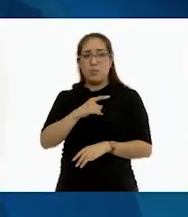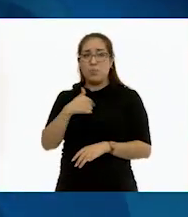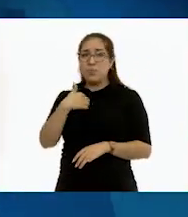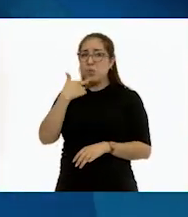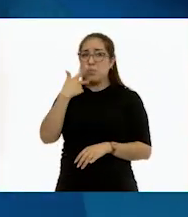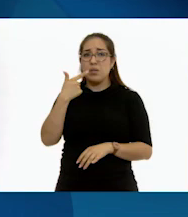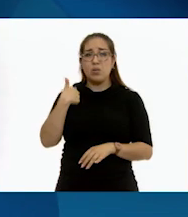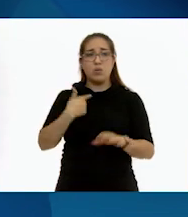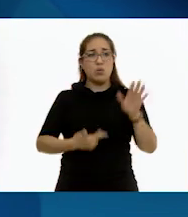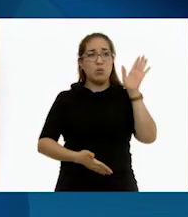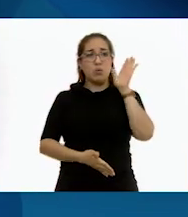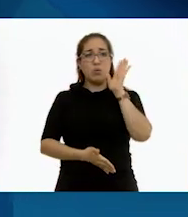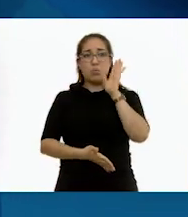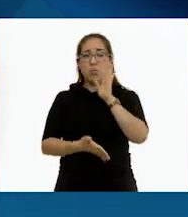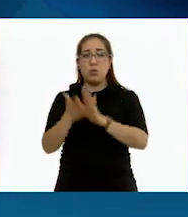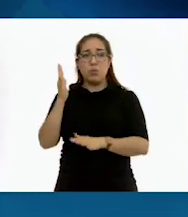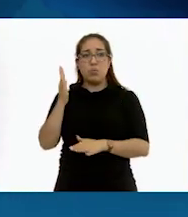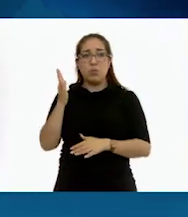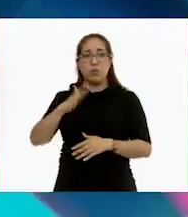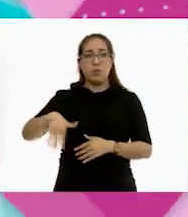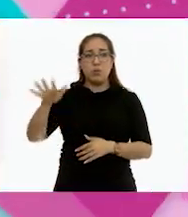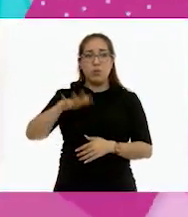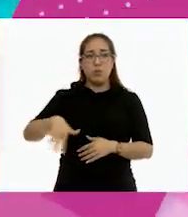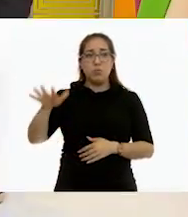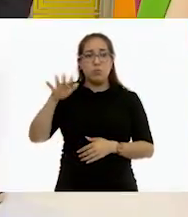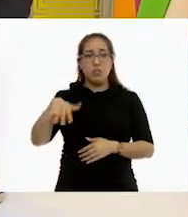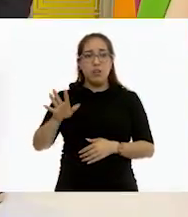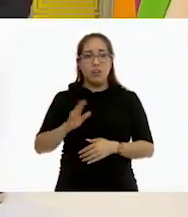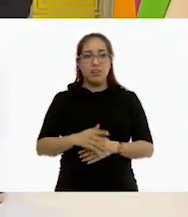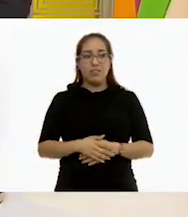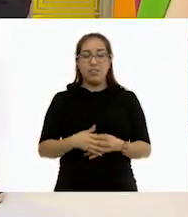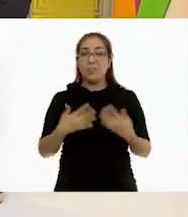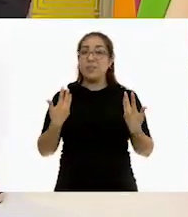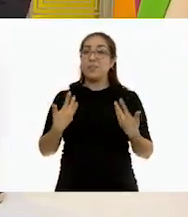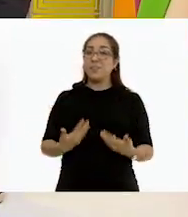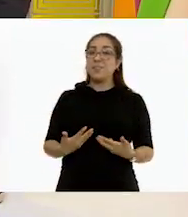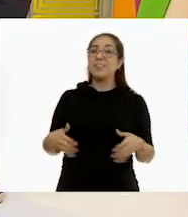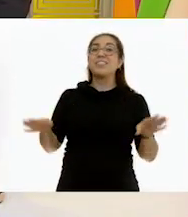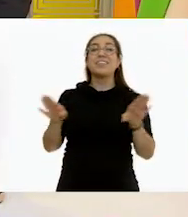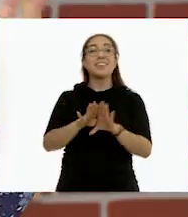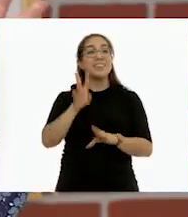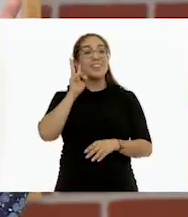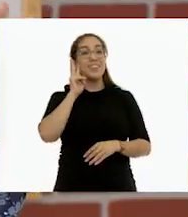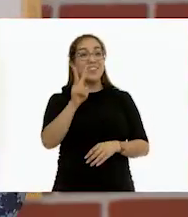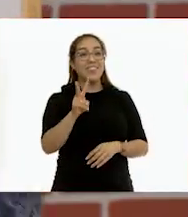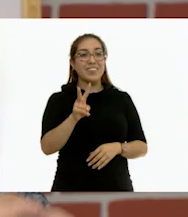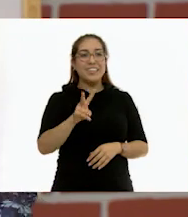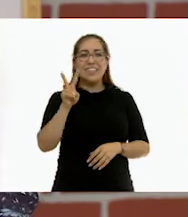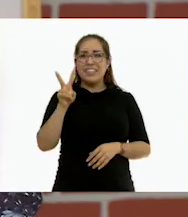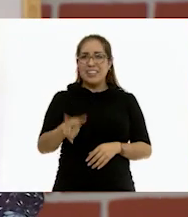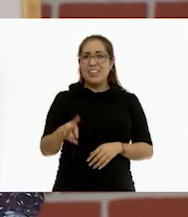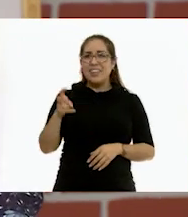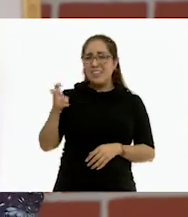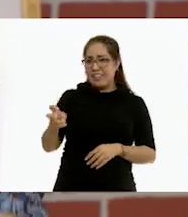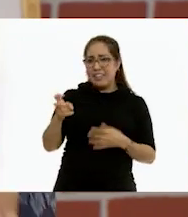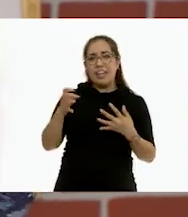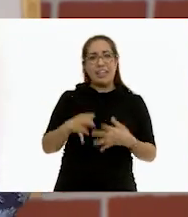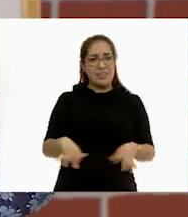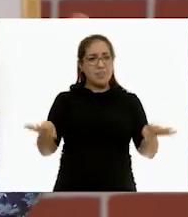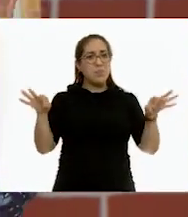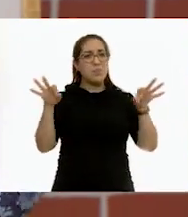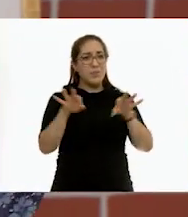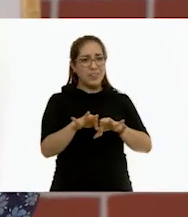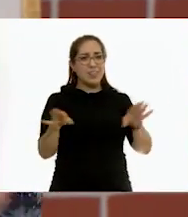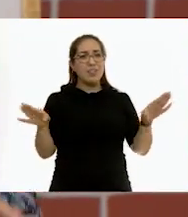ir a buscarla. Titina. ¡Ay, Titina! ¿Qué te pareció? A mí me pareció un material muy, muy importante en